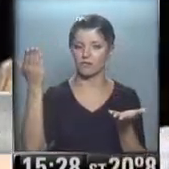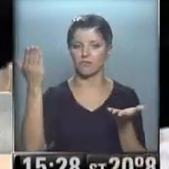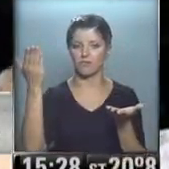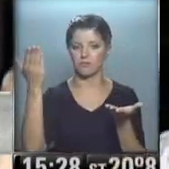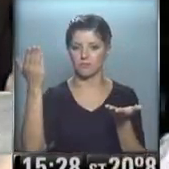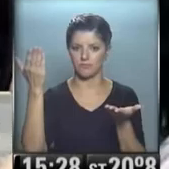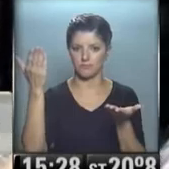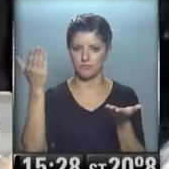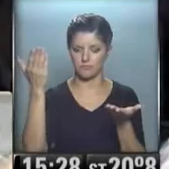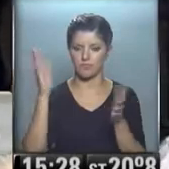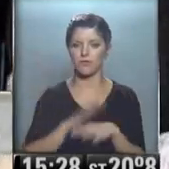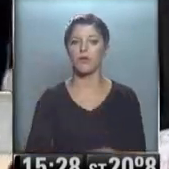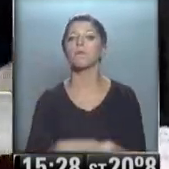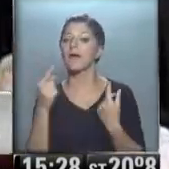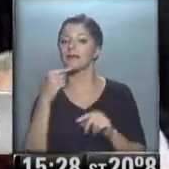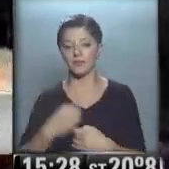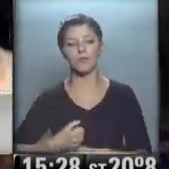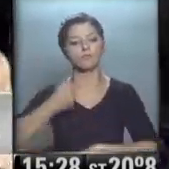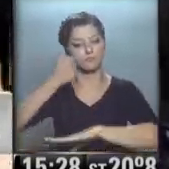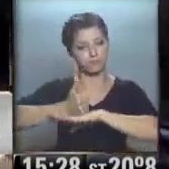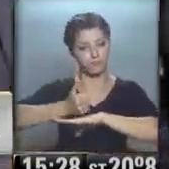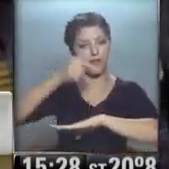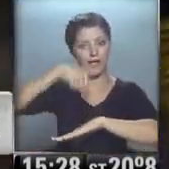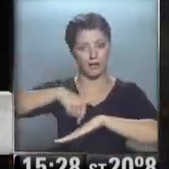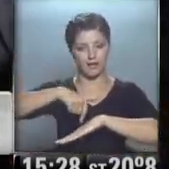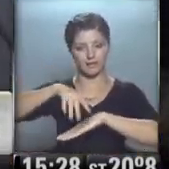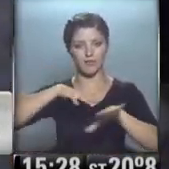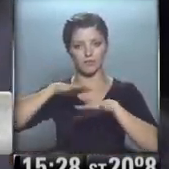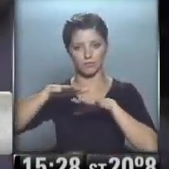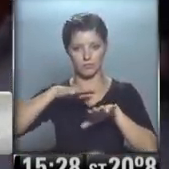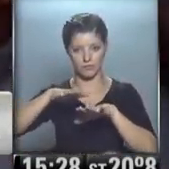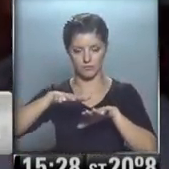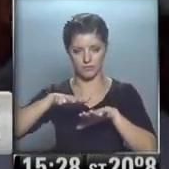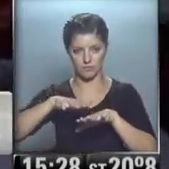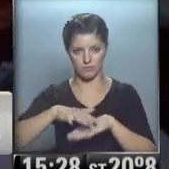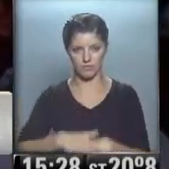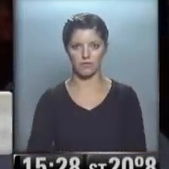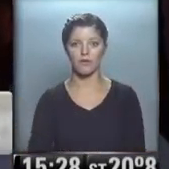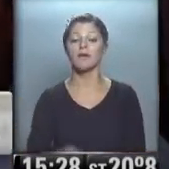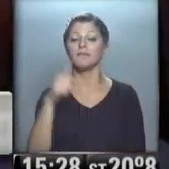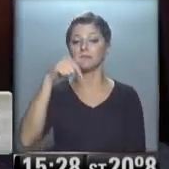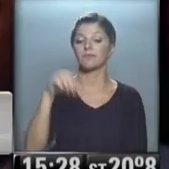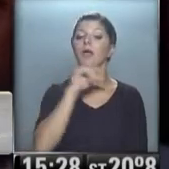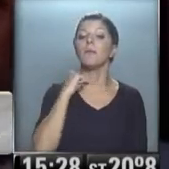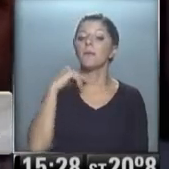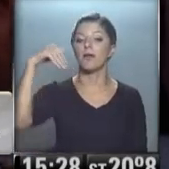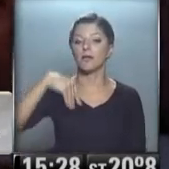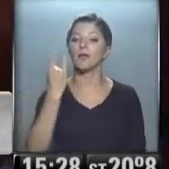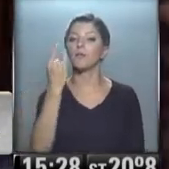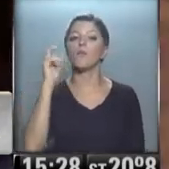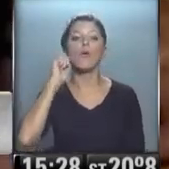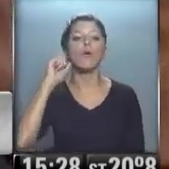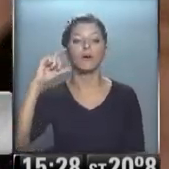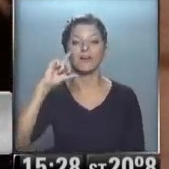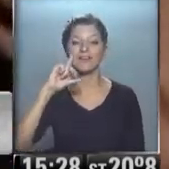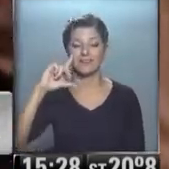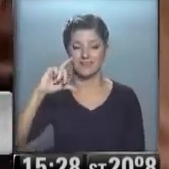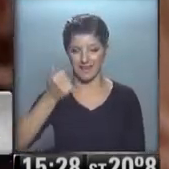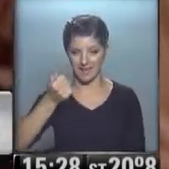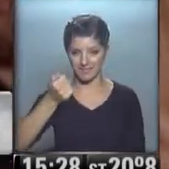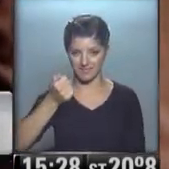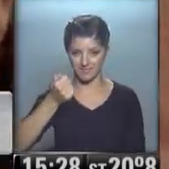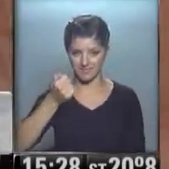para por decir presente Joaquín, en esta jornada que tiene al padre Mujica, el monseñor